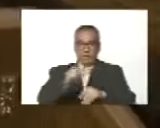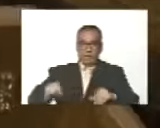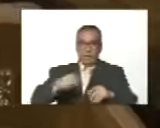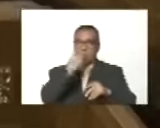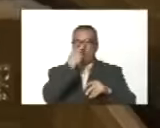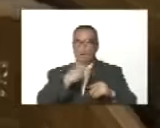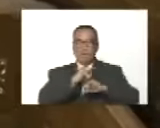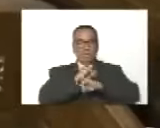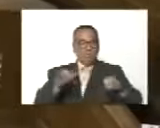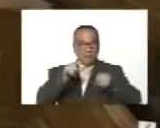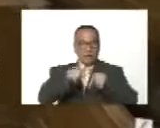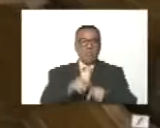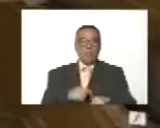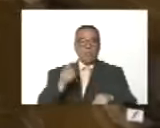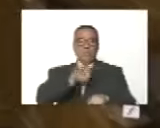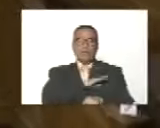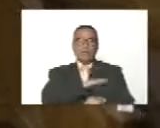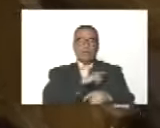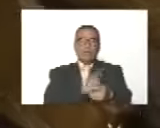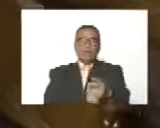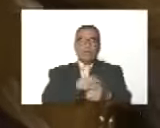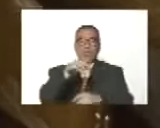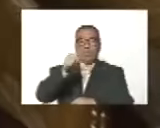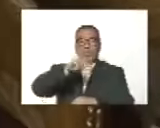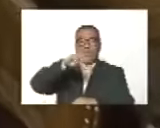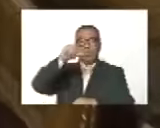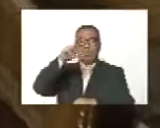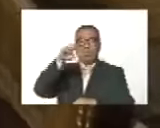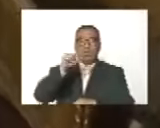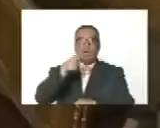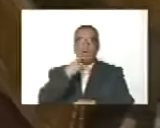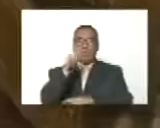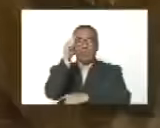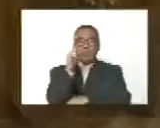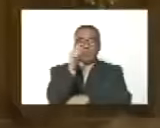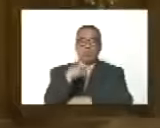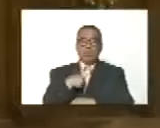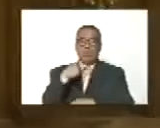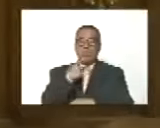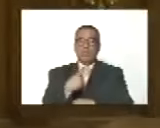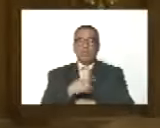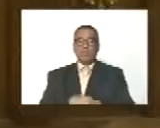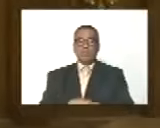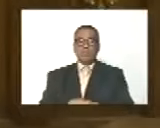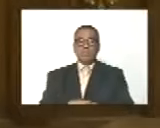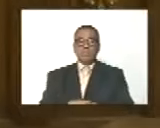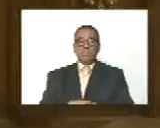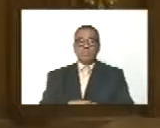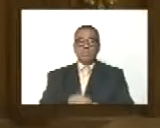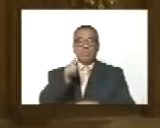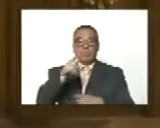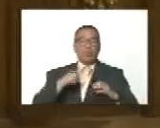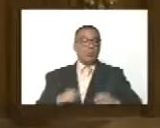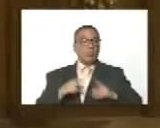segunda me la hacía mi hermana querida, la diputada Carola. Ella me decía, ella tuvo la oportunidad de